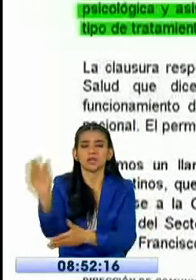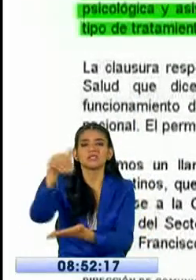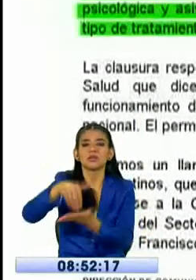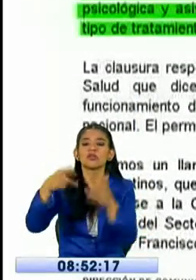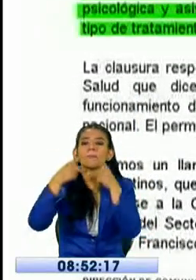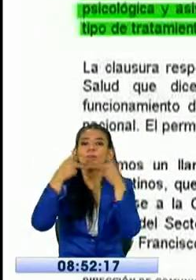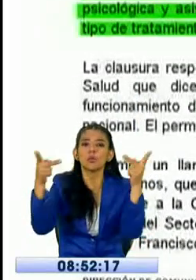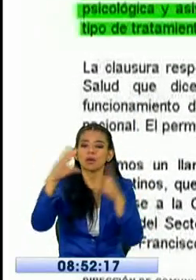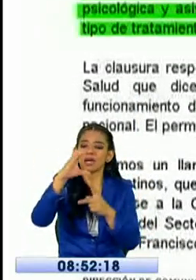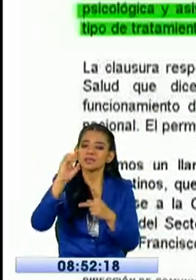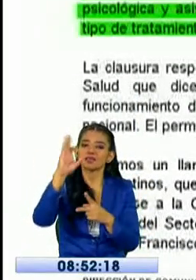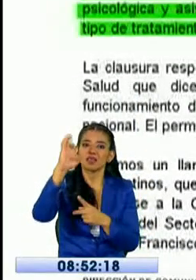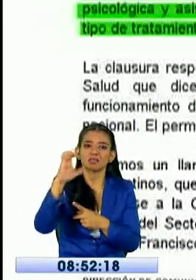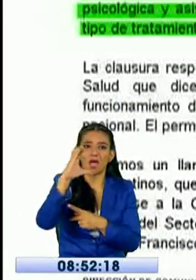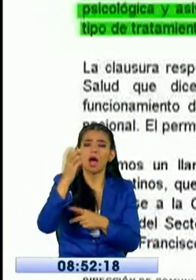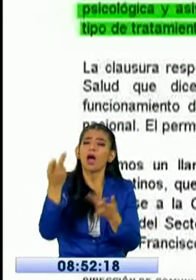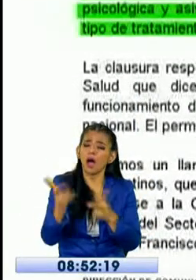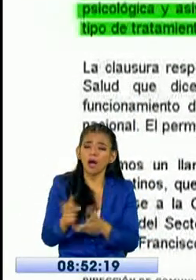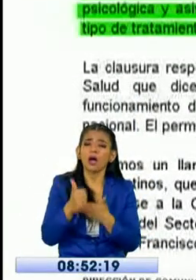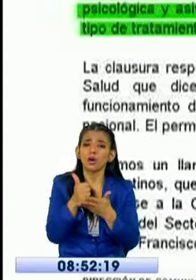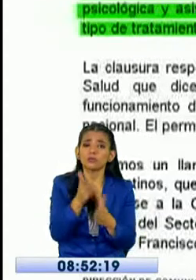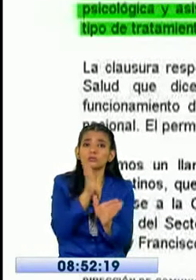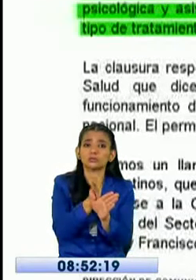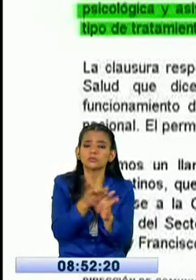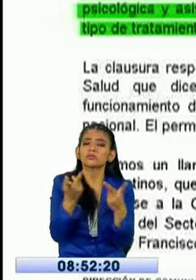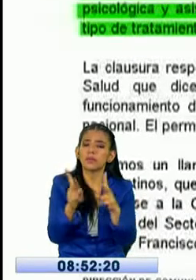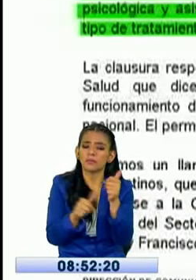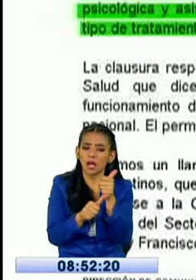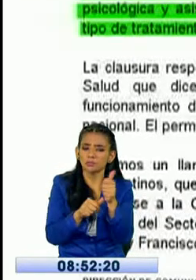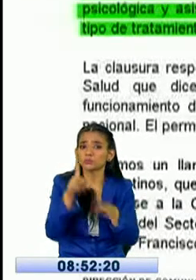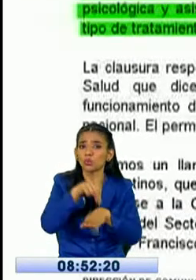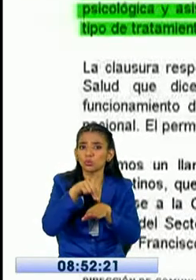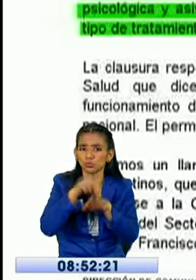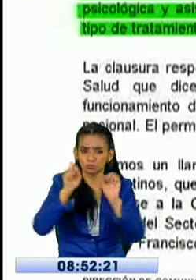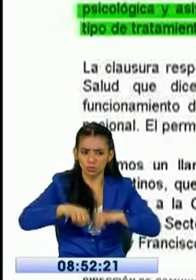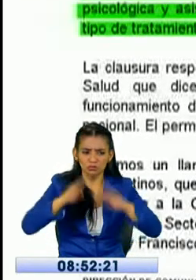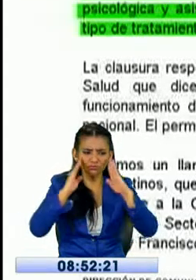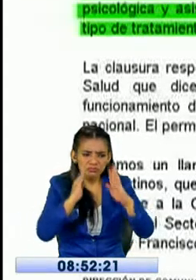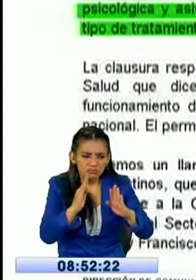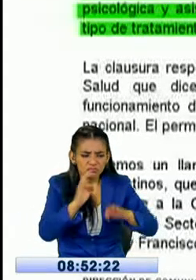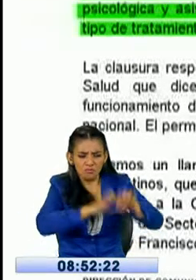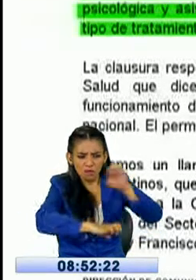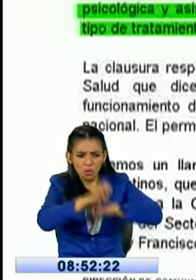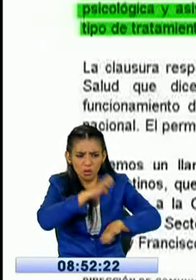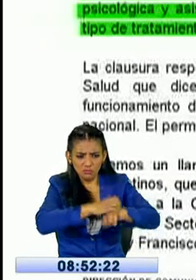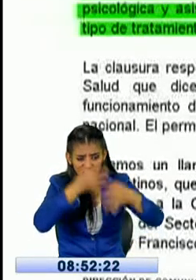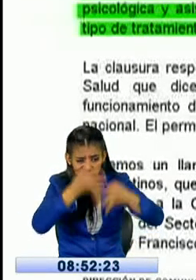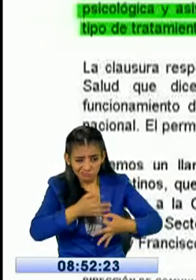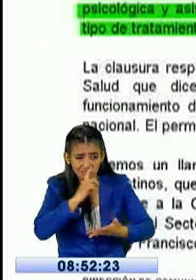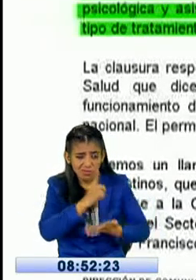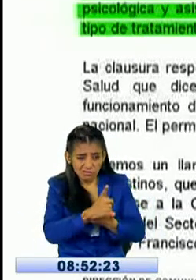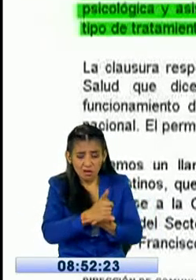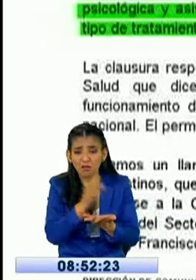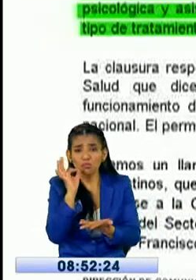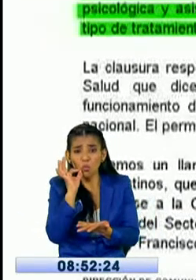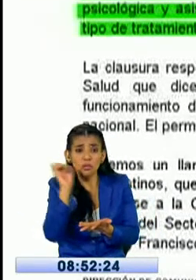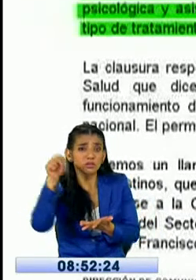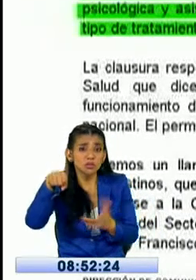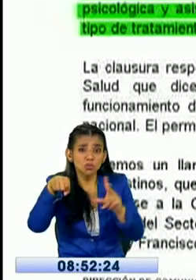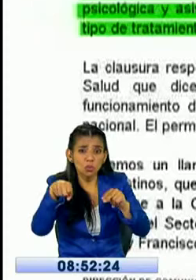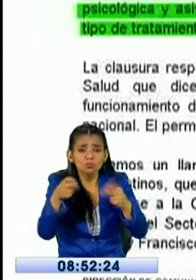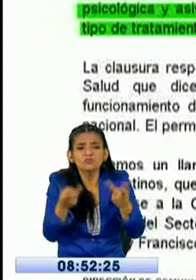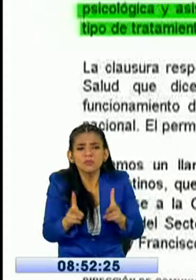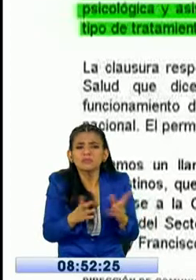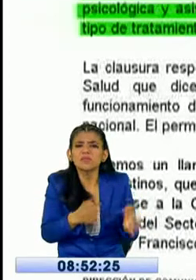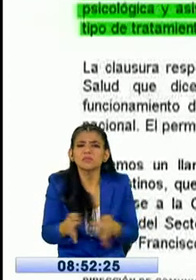CETAD, donde les dieron ayuda psicológica y asistencia médica para determinar su verdadero estado de salud y el tipo